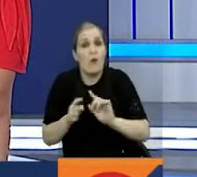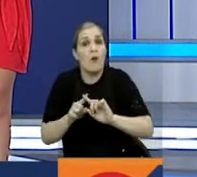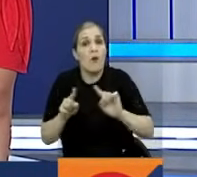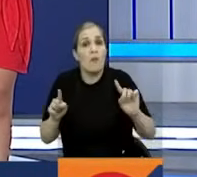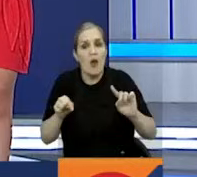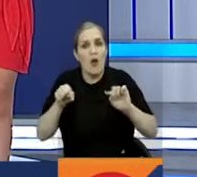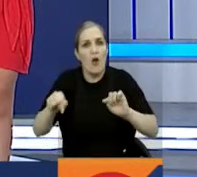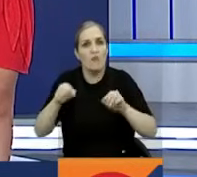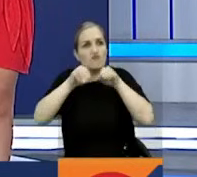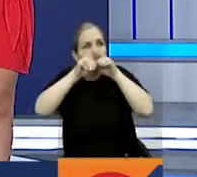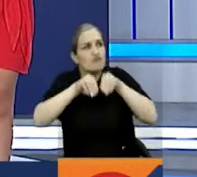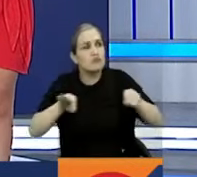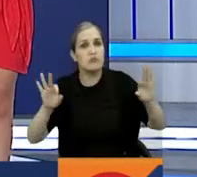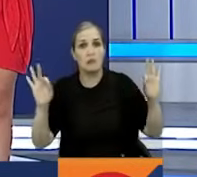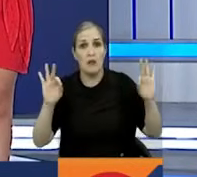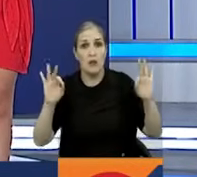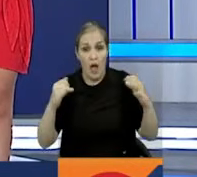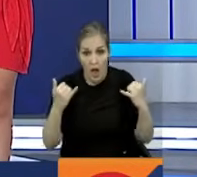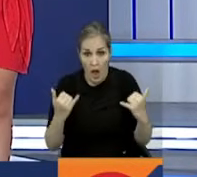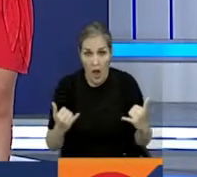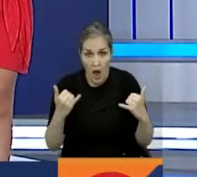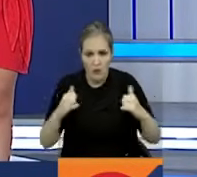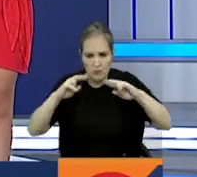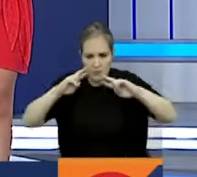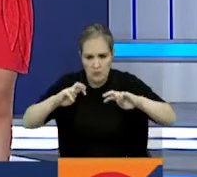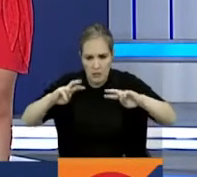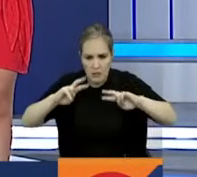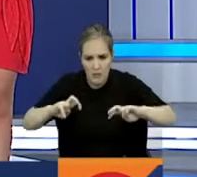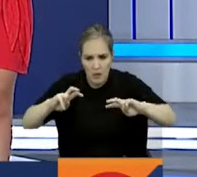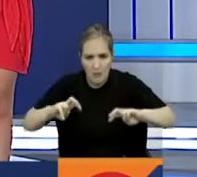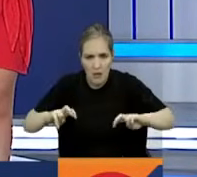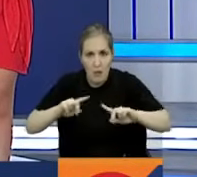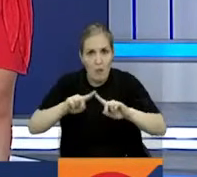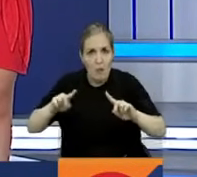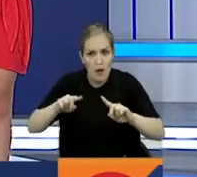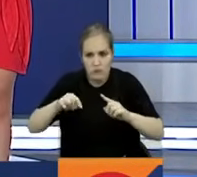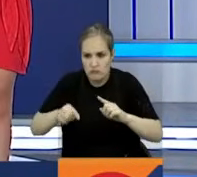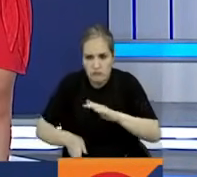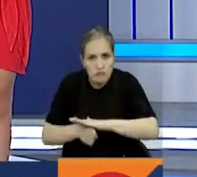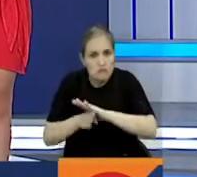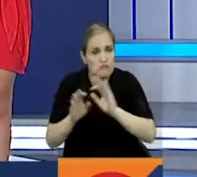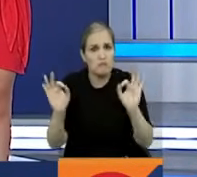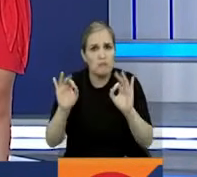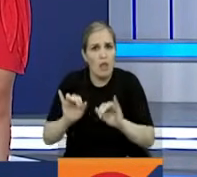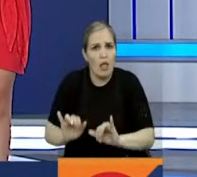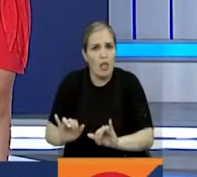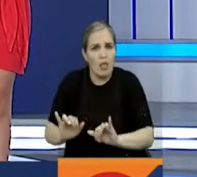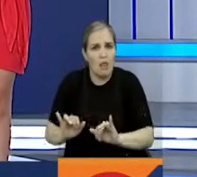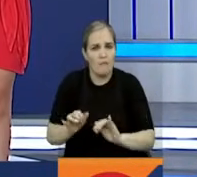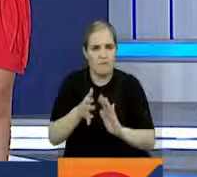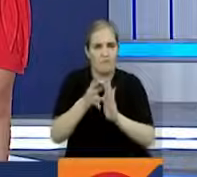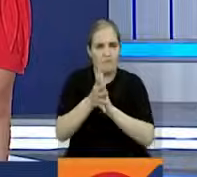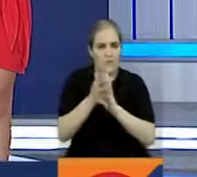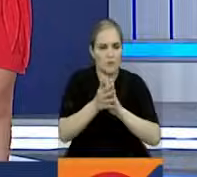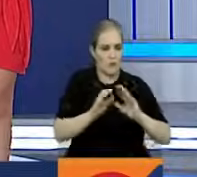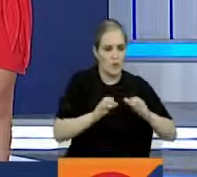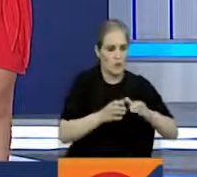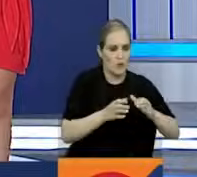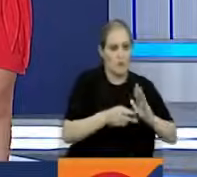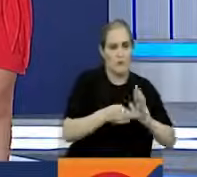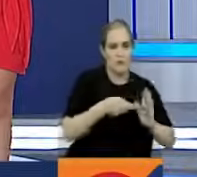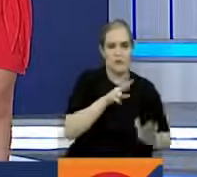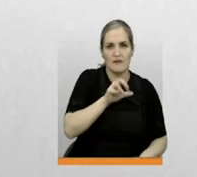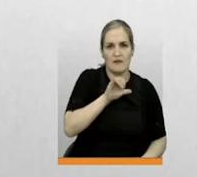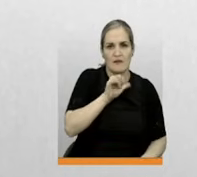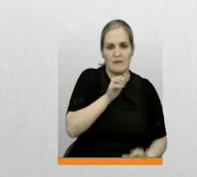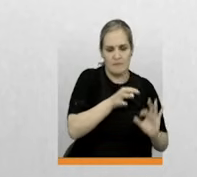nunca se reveló y hasta hoy las investigaciones no avanzan. Esto es un exclusivo de RTVC Noticias y Revista Raya.